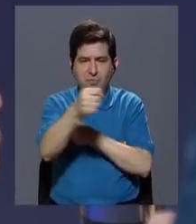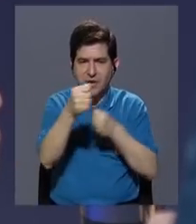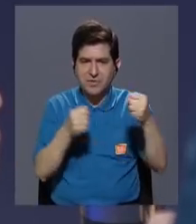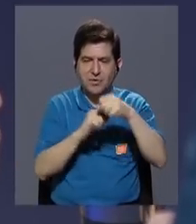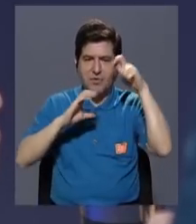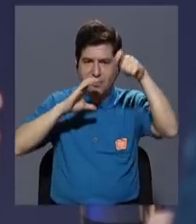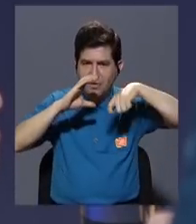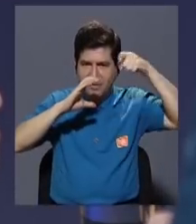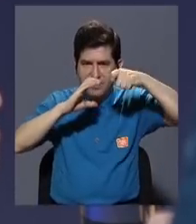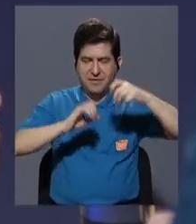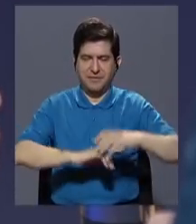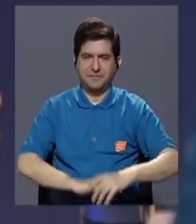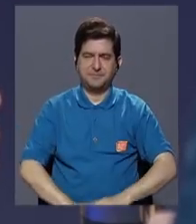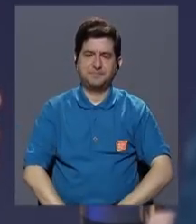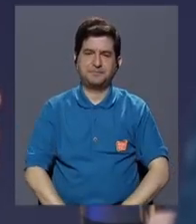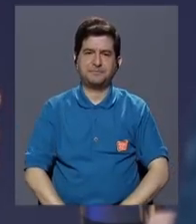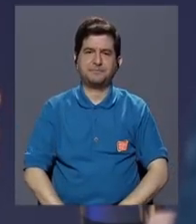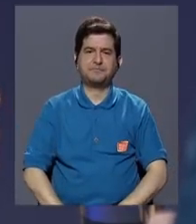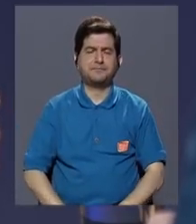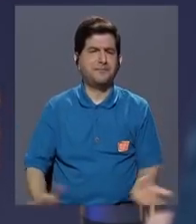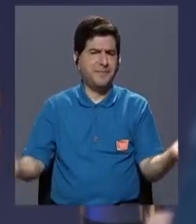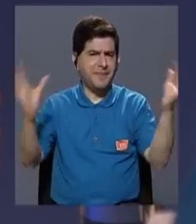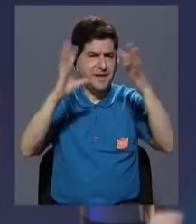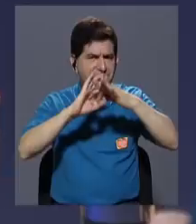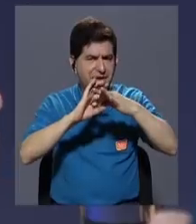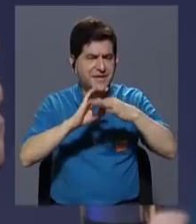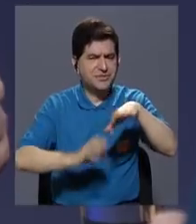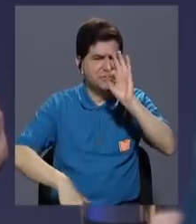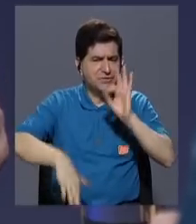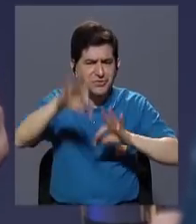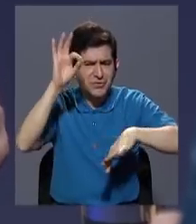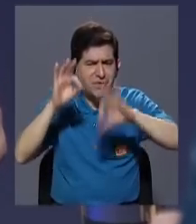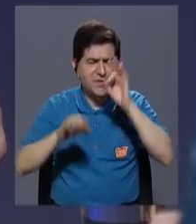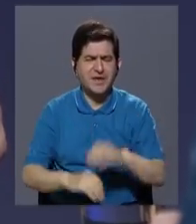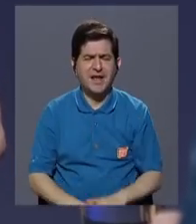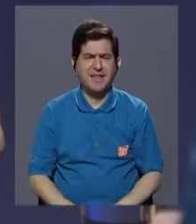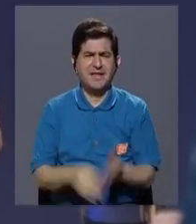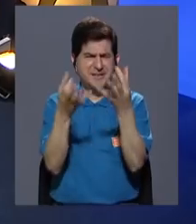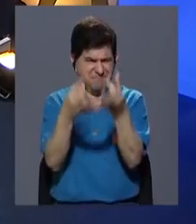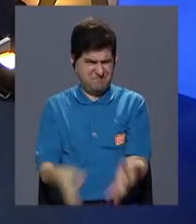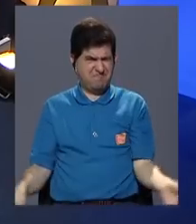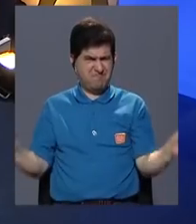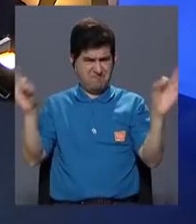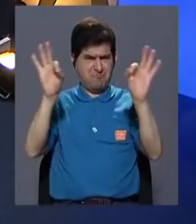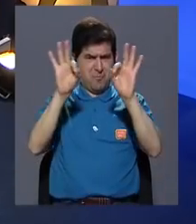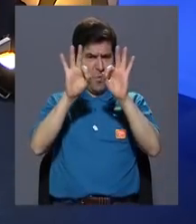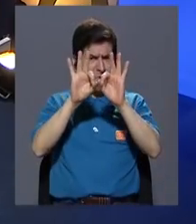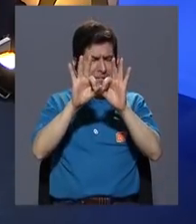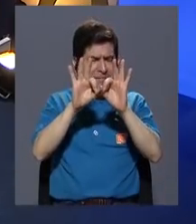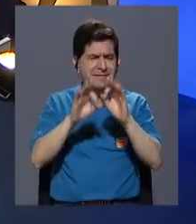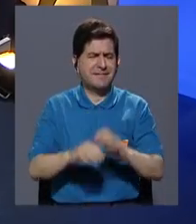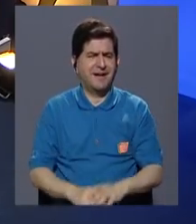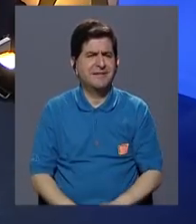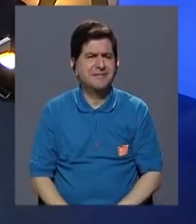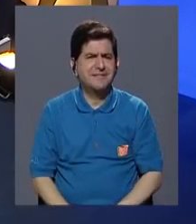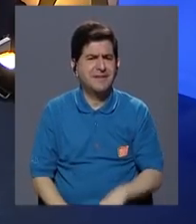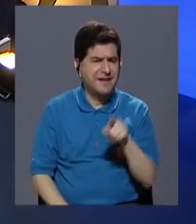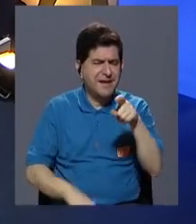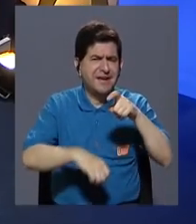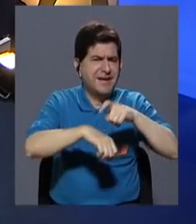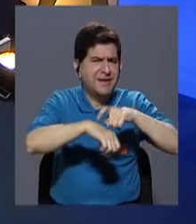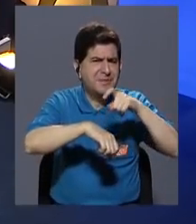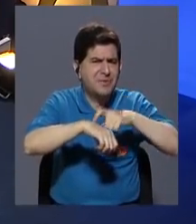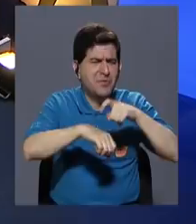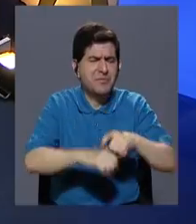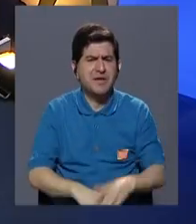ver en relación también con el casting que tanto pesaba eso fue una pregunta que me dice que tanto